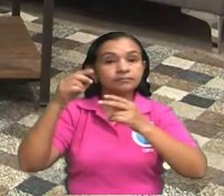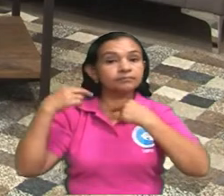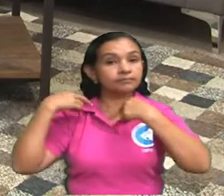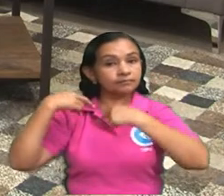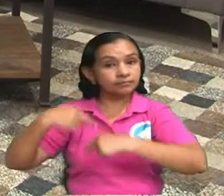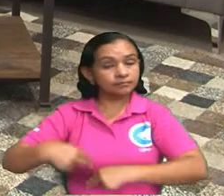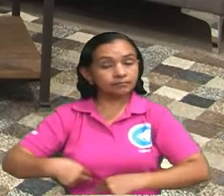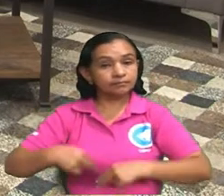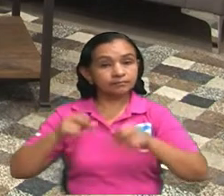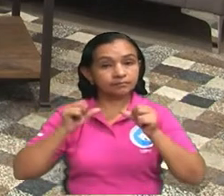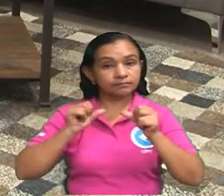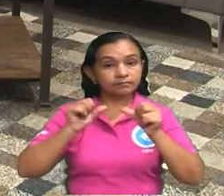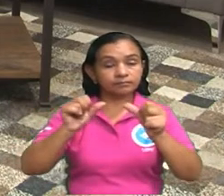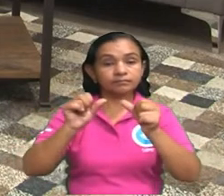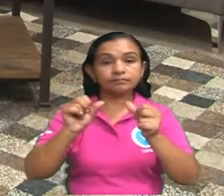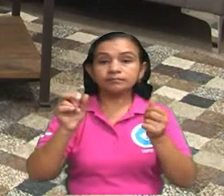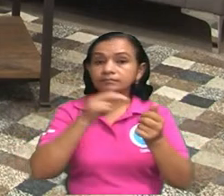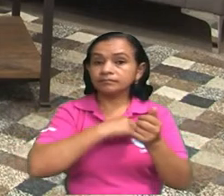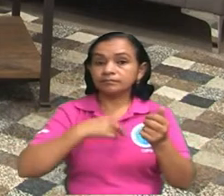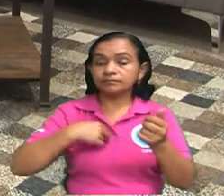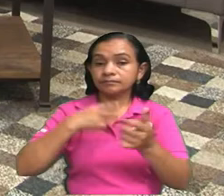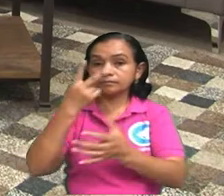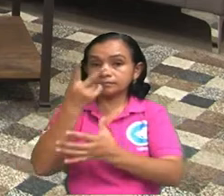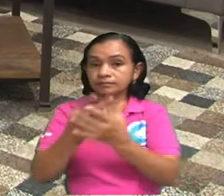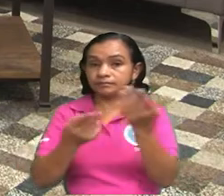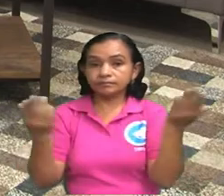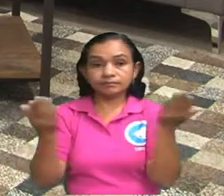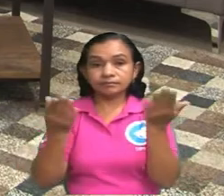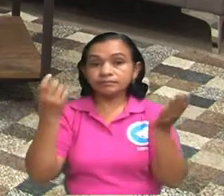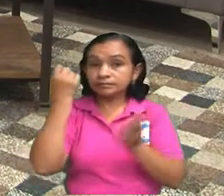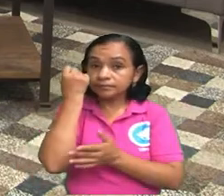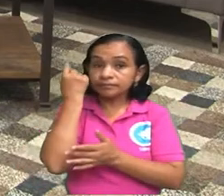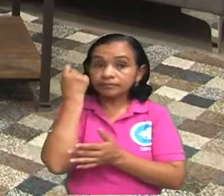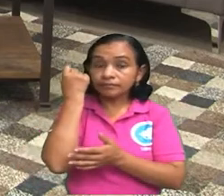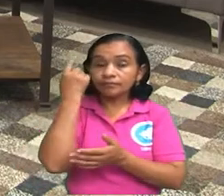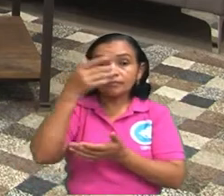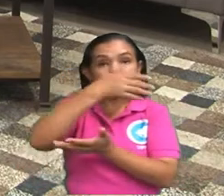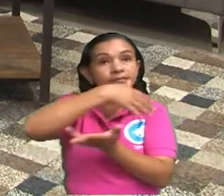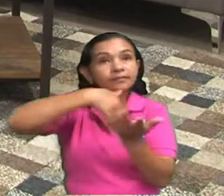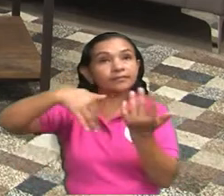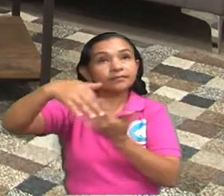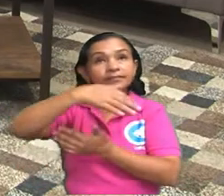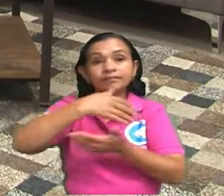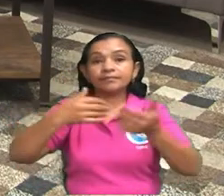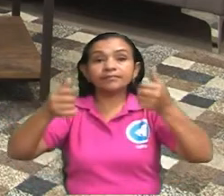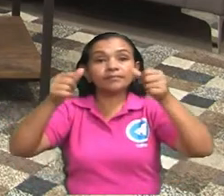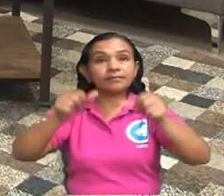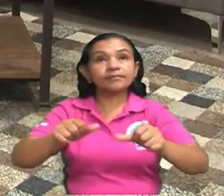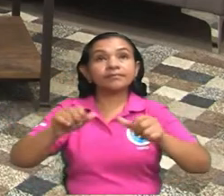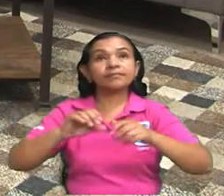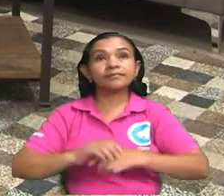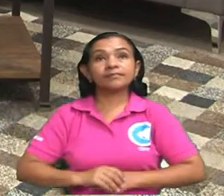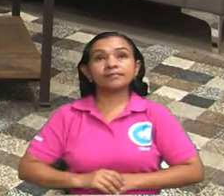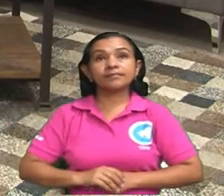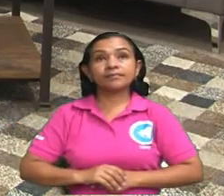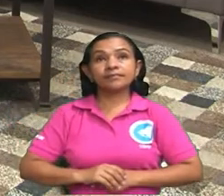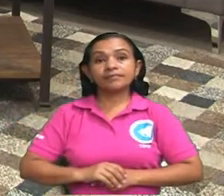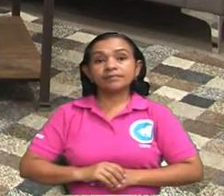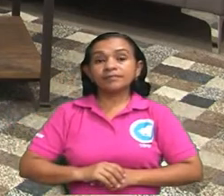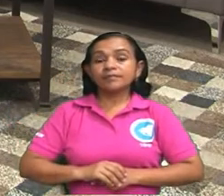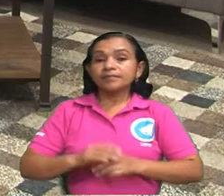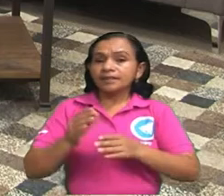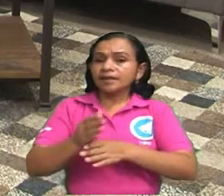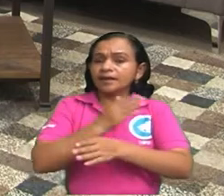que coincidimos directamente entre las dos revoluciones. ¿Cómo entendemos esa relación que se establece? Bueno, inicialmente una de las cosas que tenemos